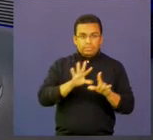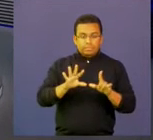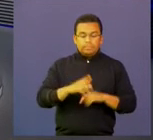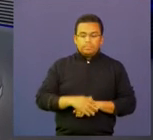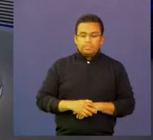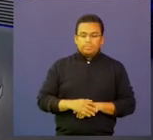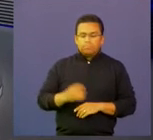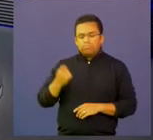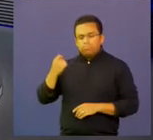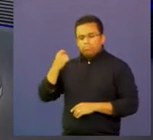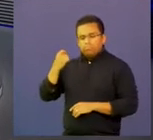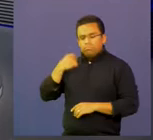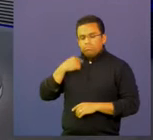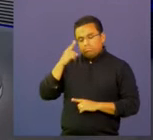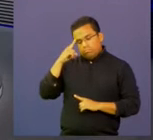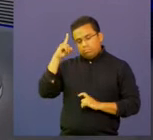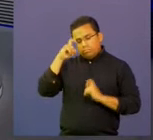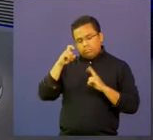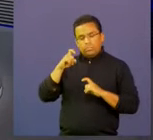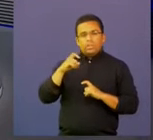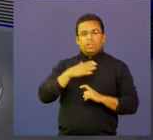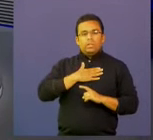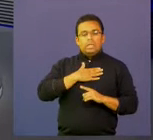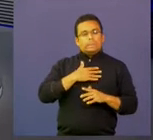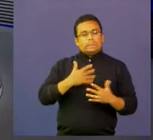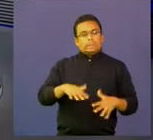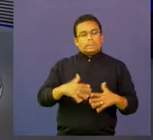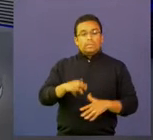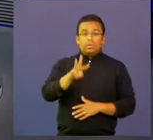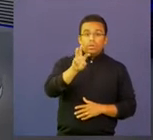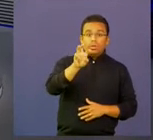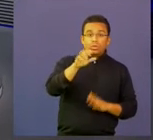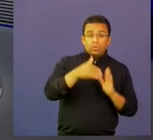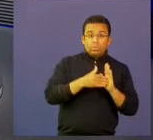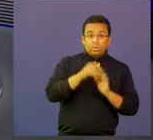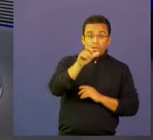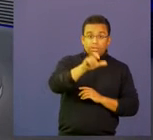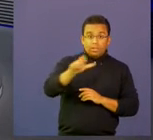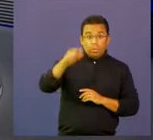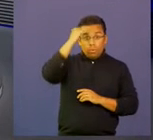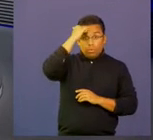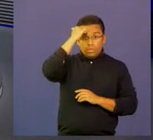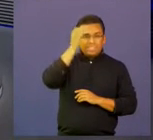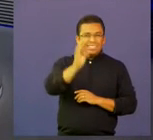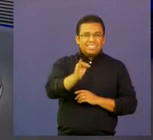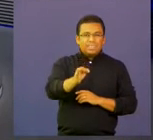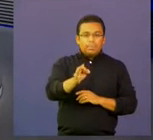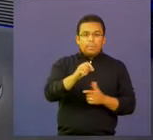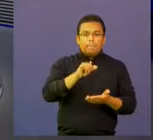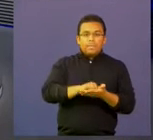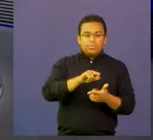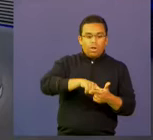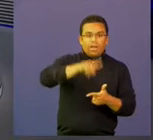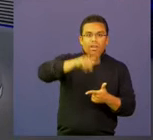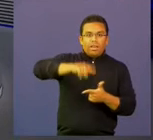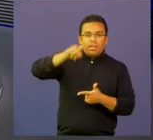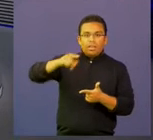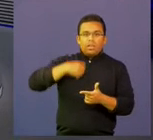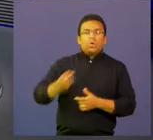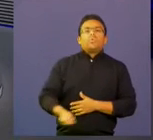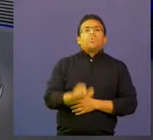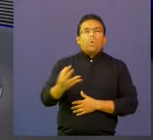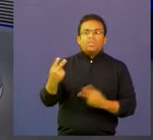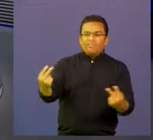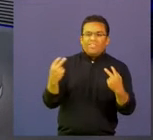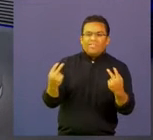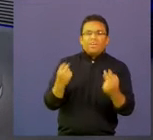una reflexión en relación a esos 8.000 profesores, porque siempre los programas de televisión se están midiendo por audiencia, por cuánta gente los